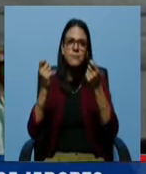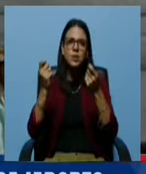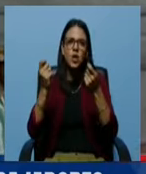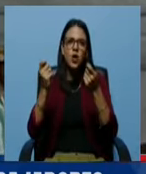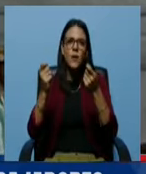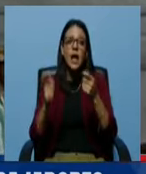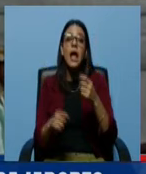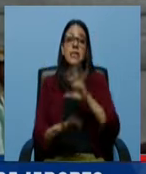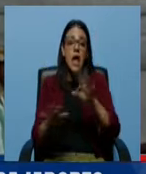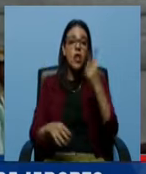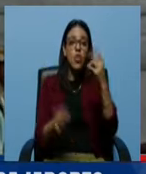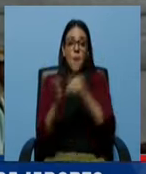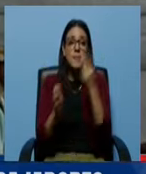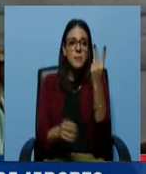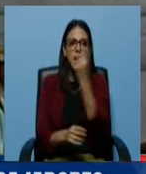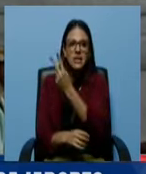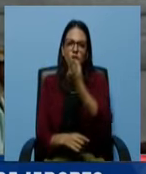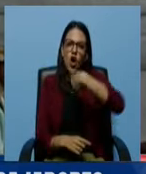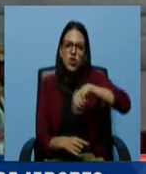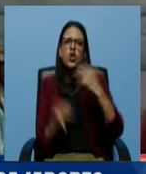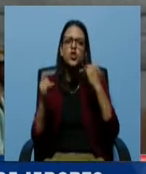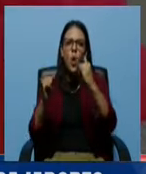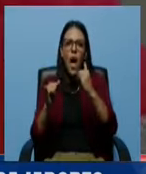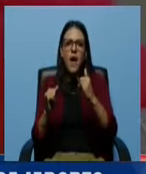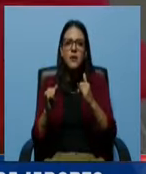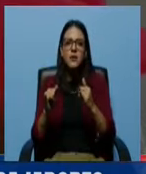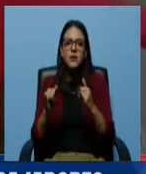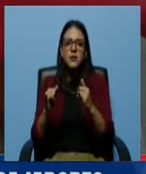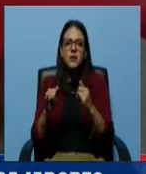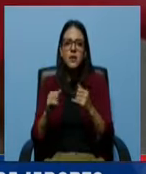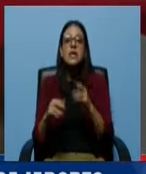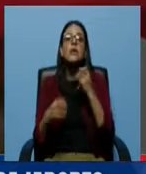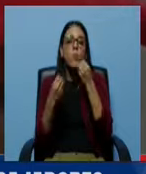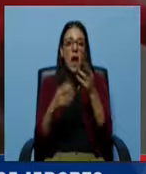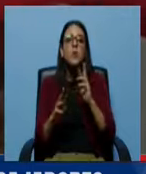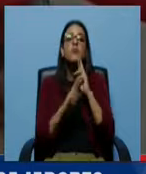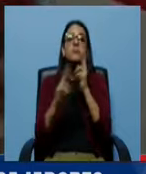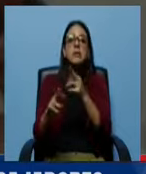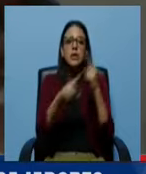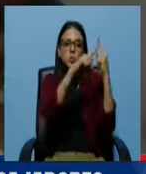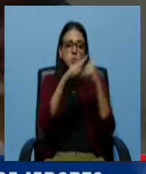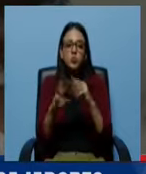ya 2022, teníamos buenos resultados.